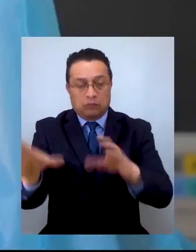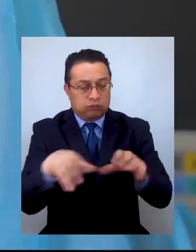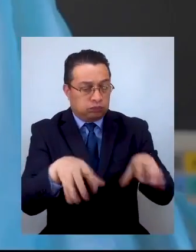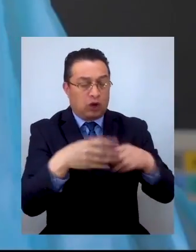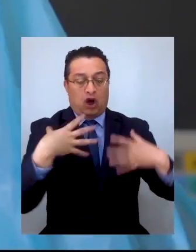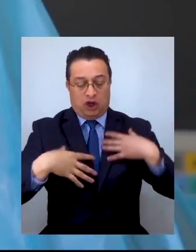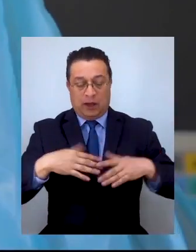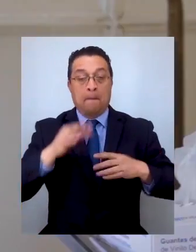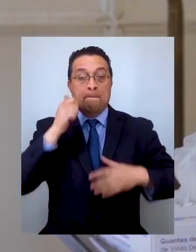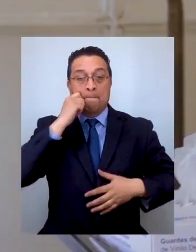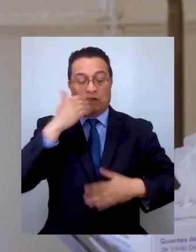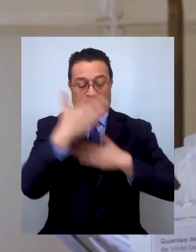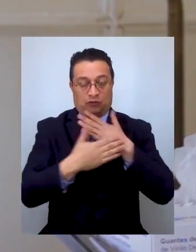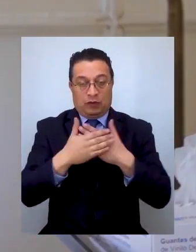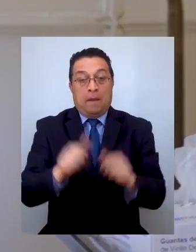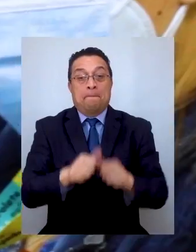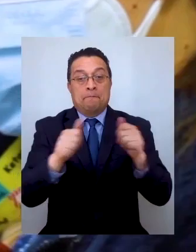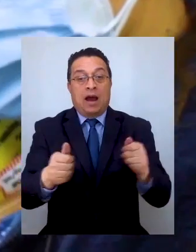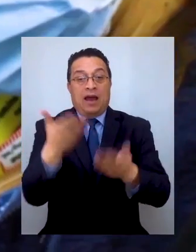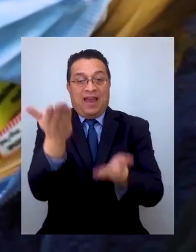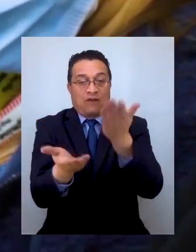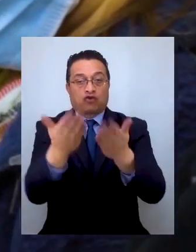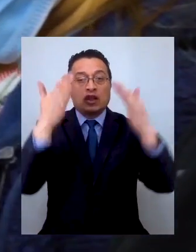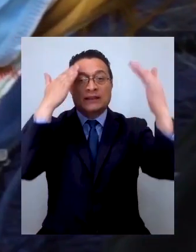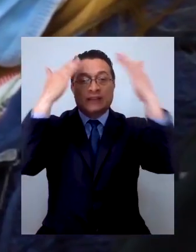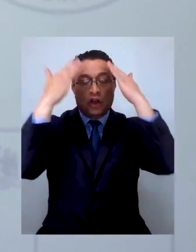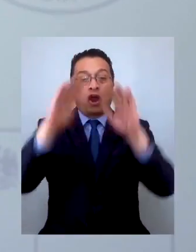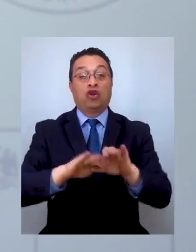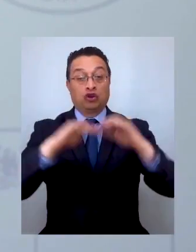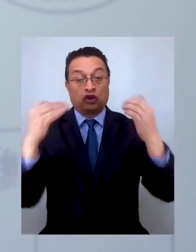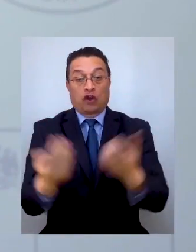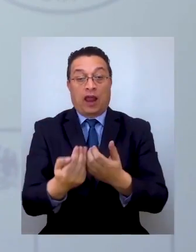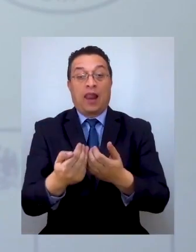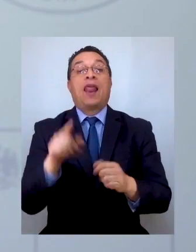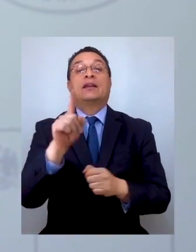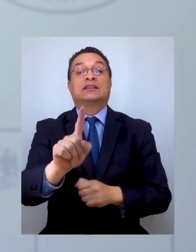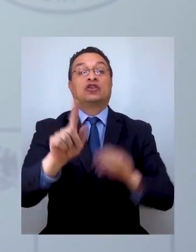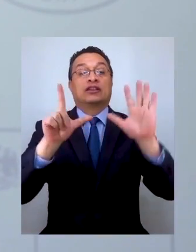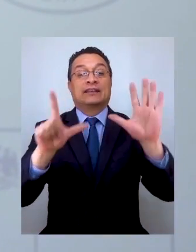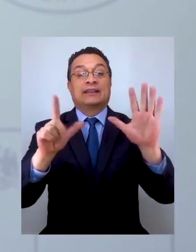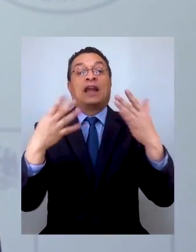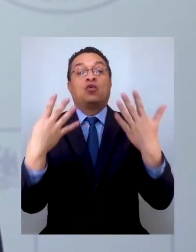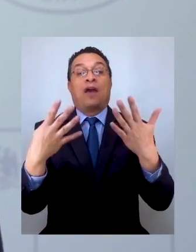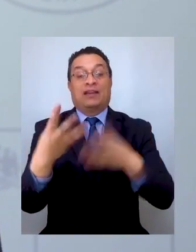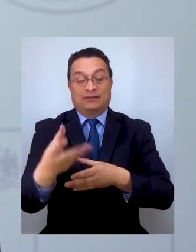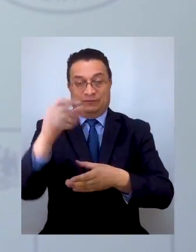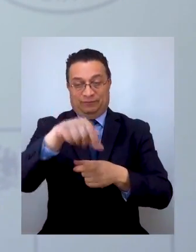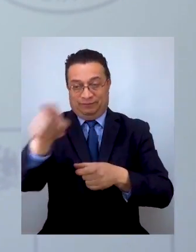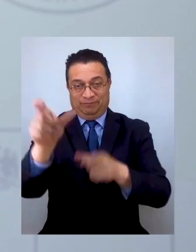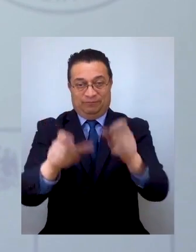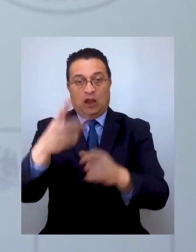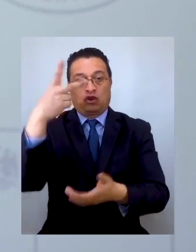y retiro de elementos de protección personal, más una evaluación psicológica. En total, incorporamos 179